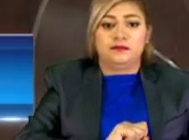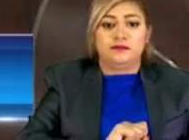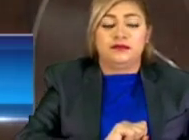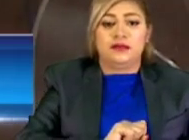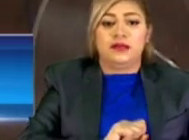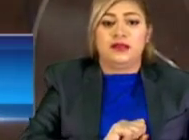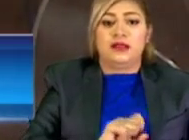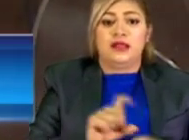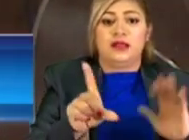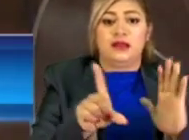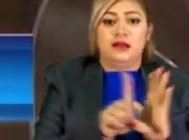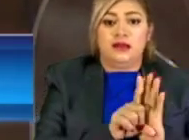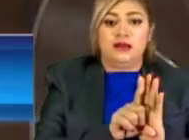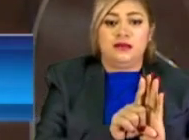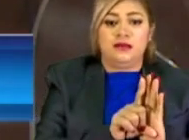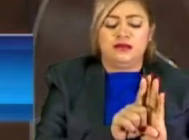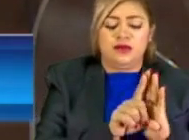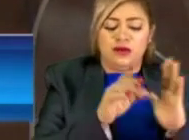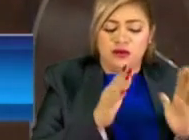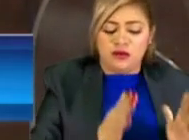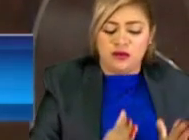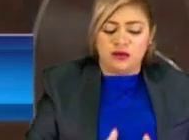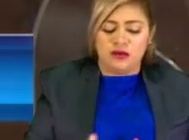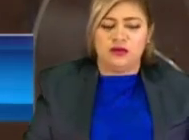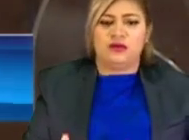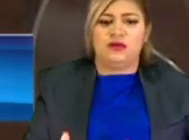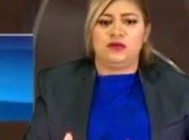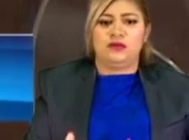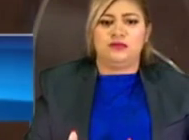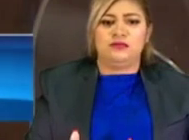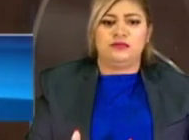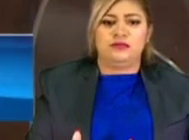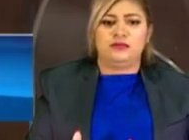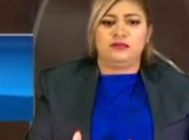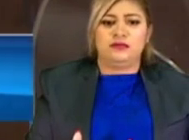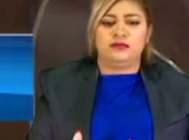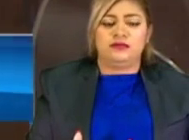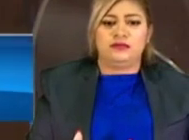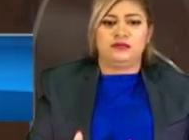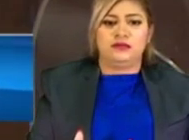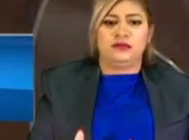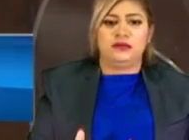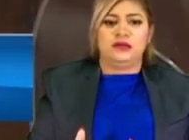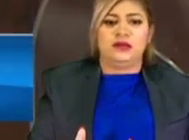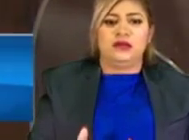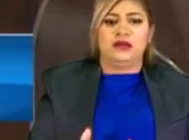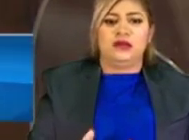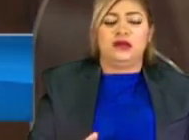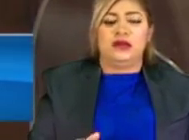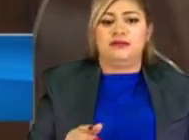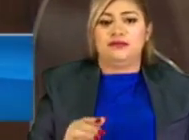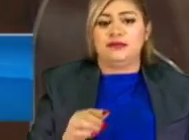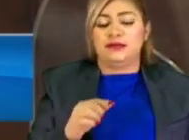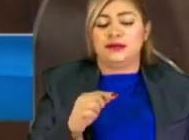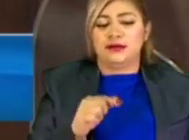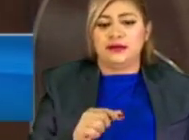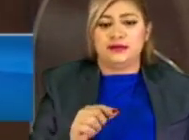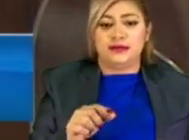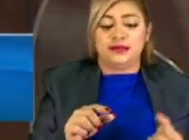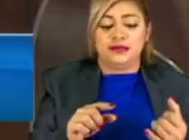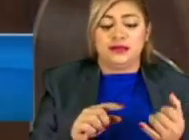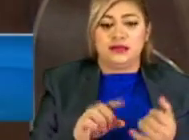ley y orden, y sobre todo justo. Se trata de la conquista de la sexta